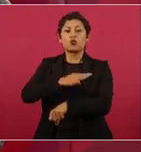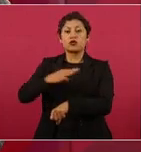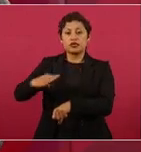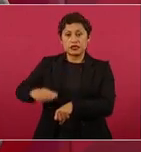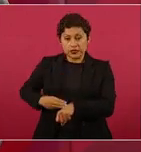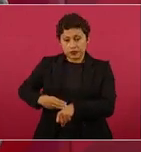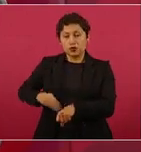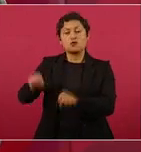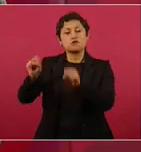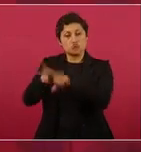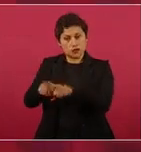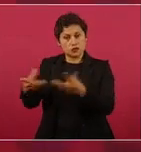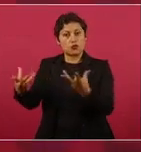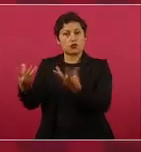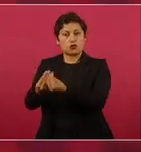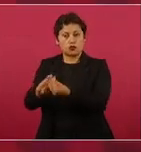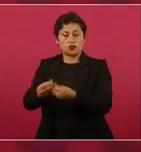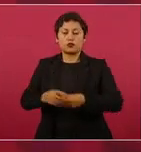Lo otro